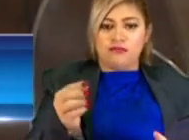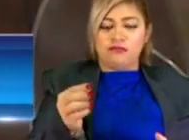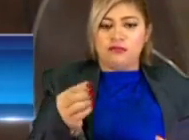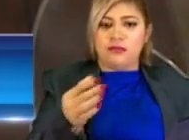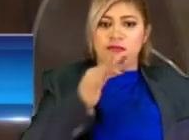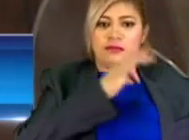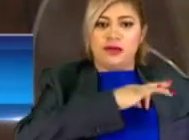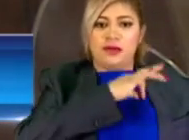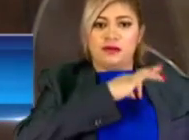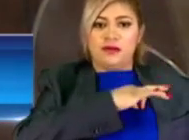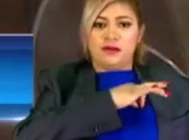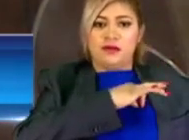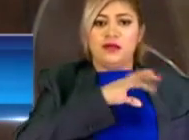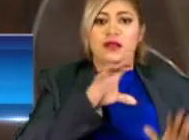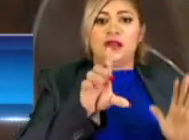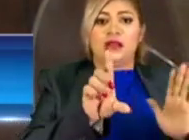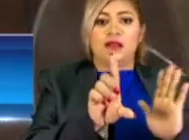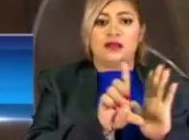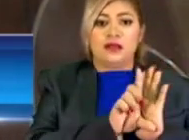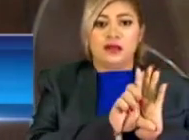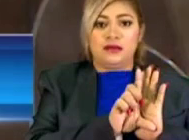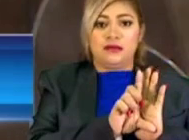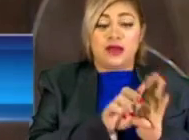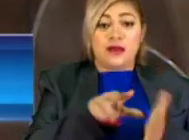Ley aprobada en esta Asamblea